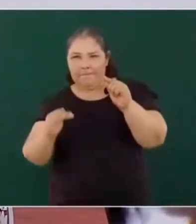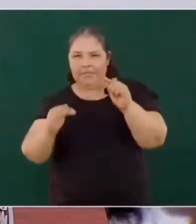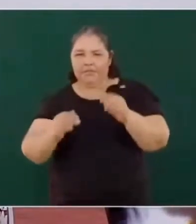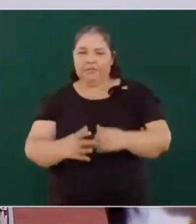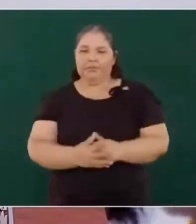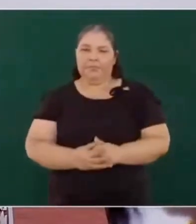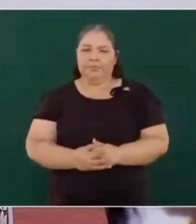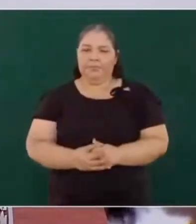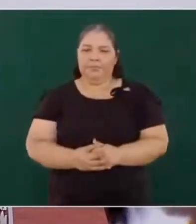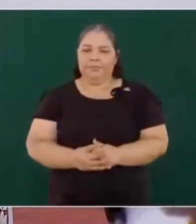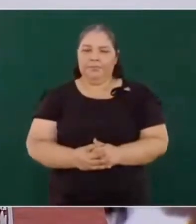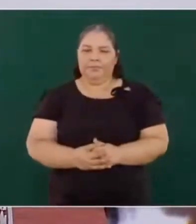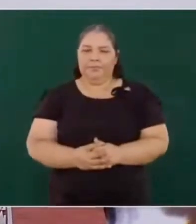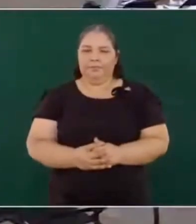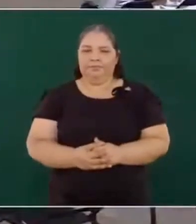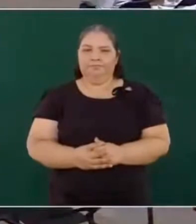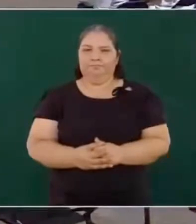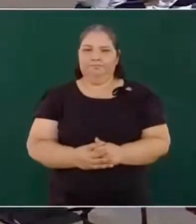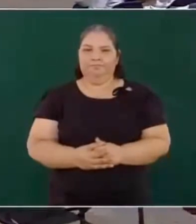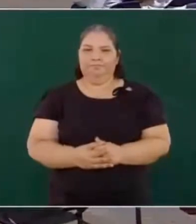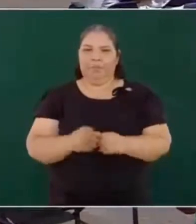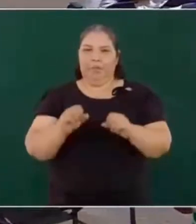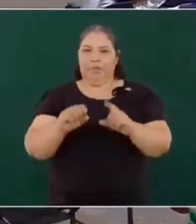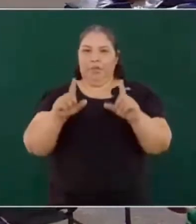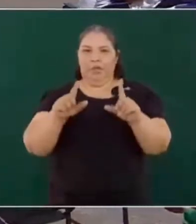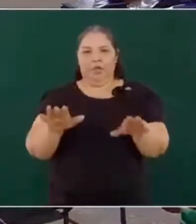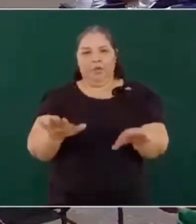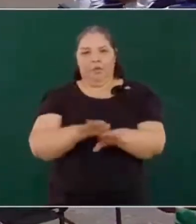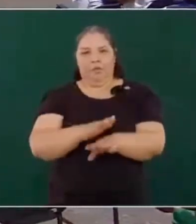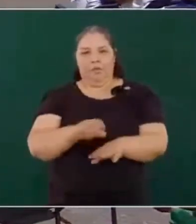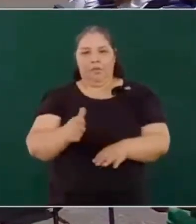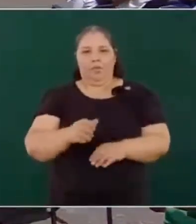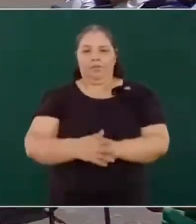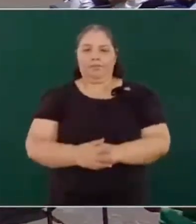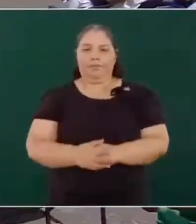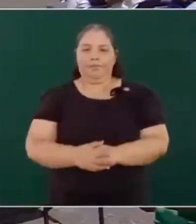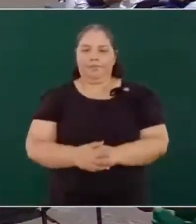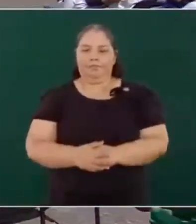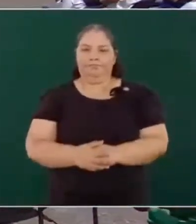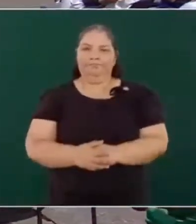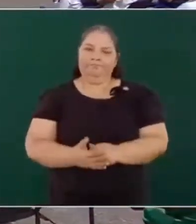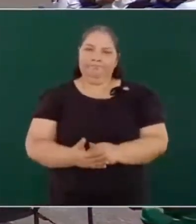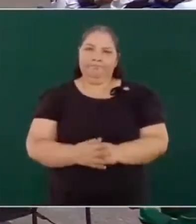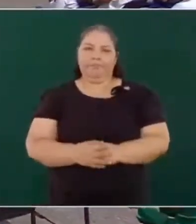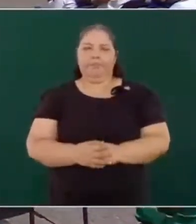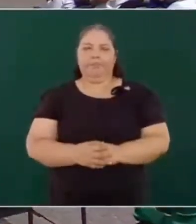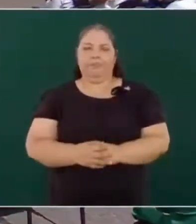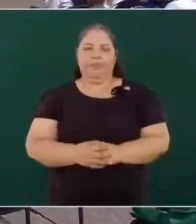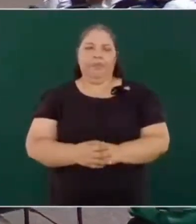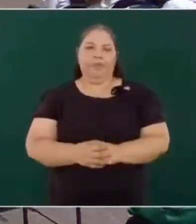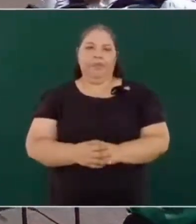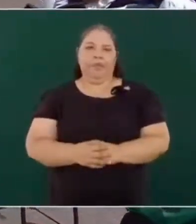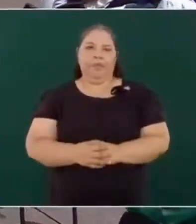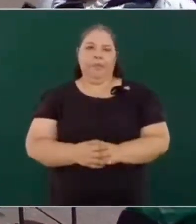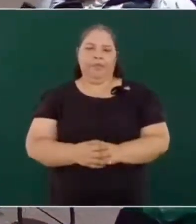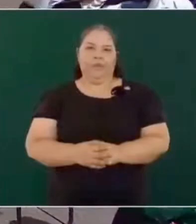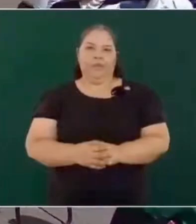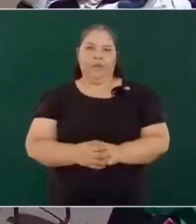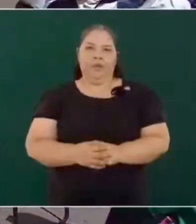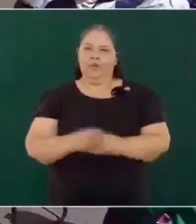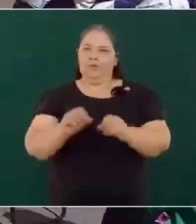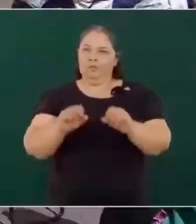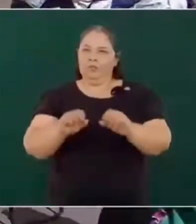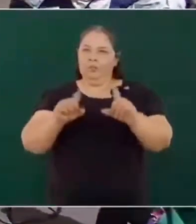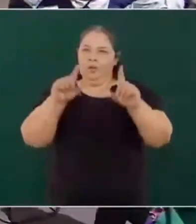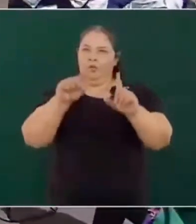No, es otra gráfica. Ah, bueno, pero puede ser que es que hay una gráfica